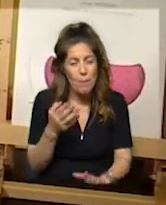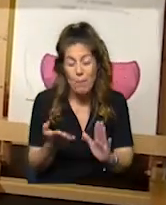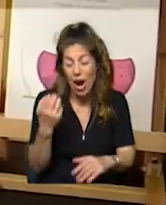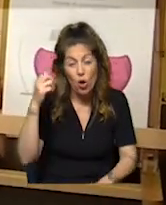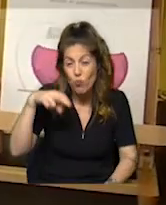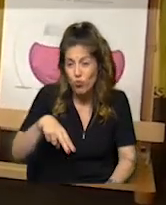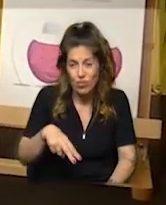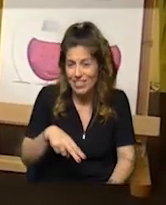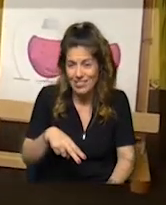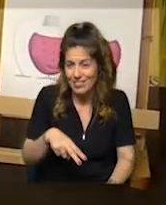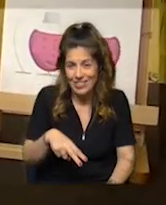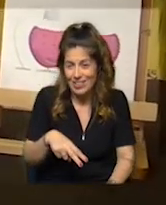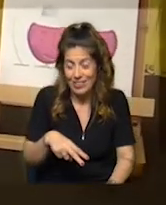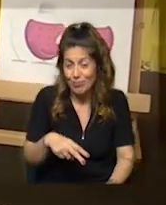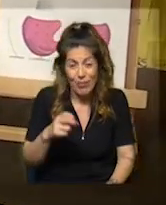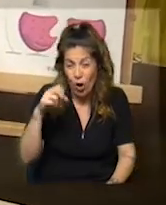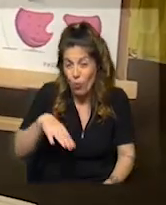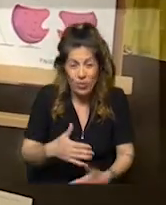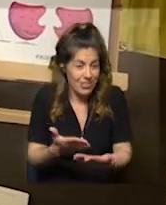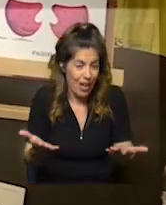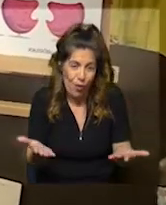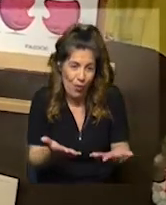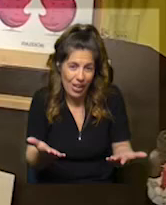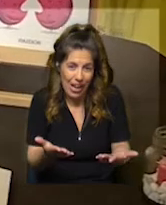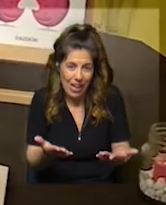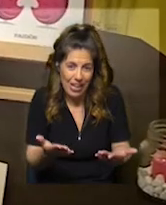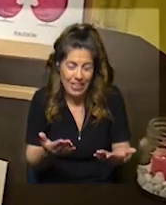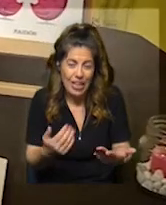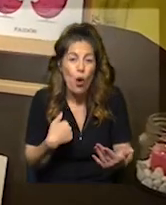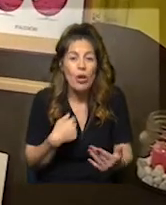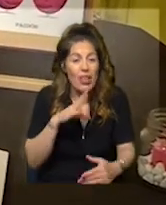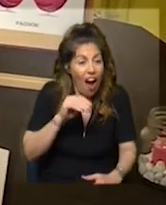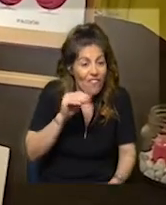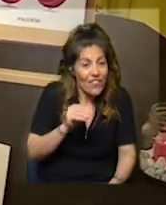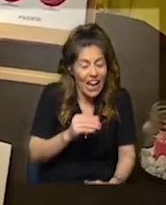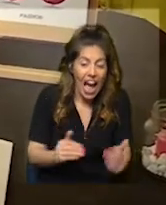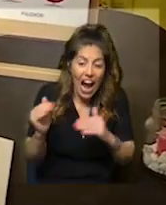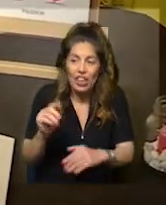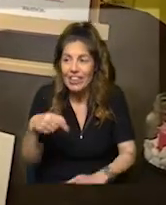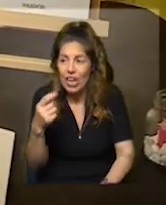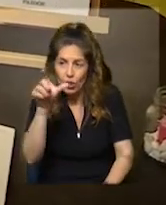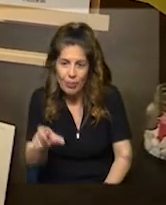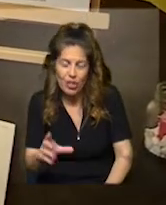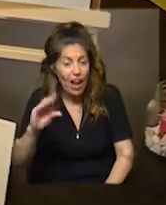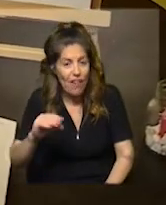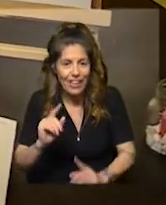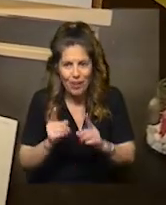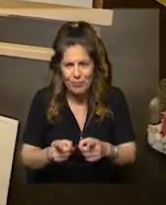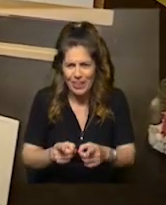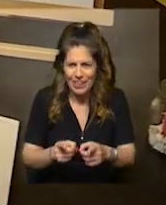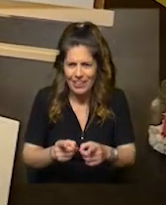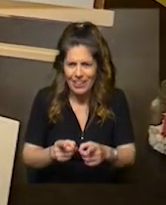y más más corrientes digamos de lo que significa la conversación o el diálogo es